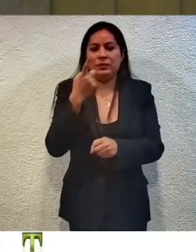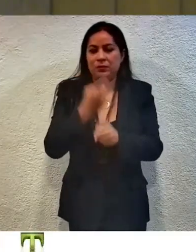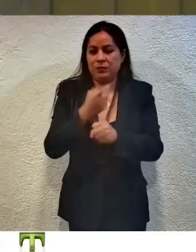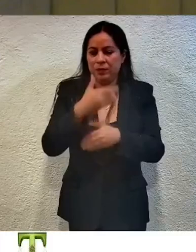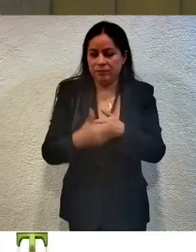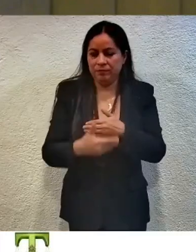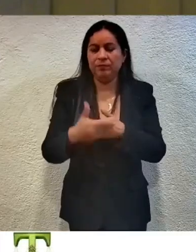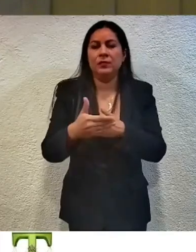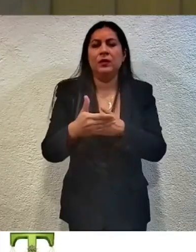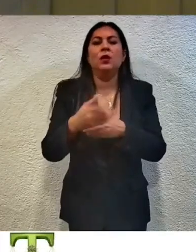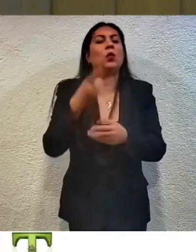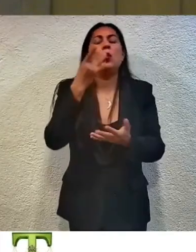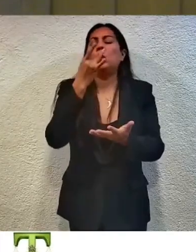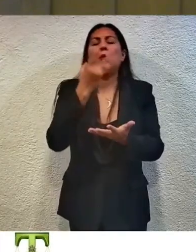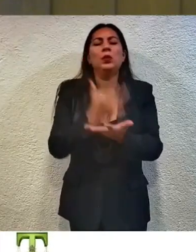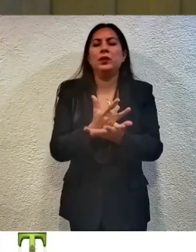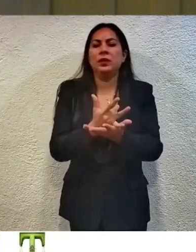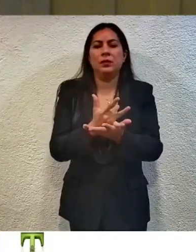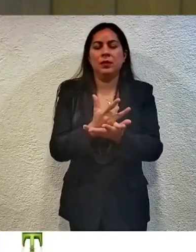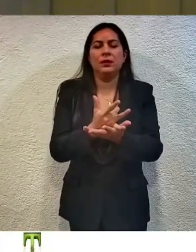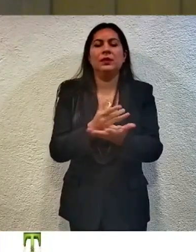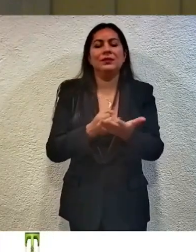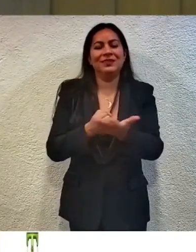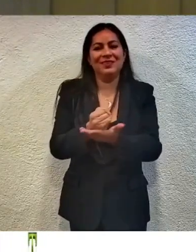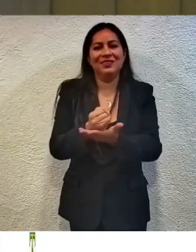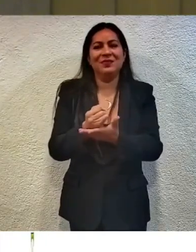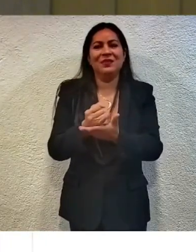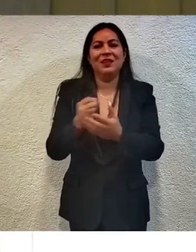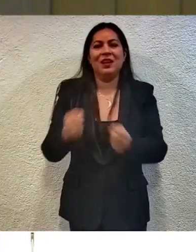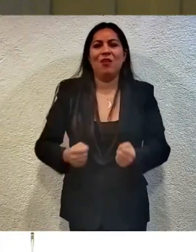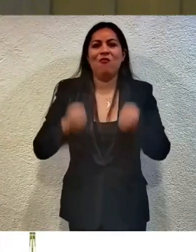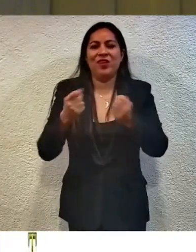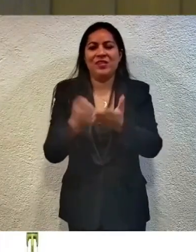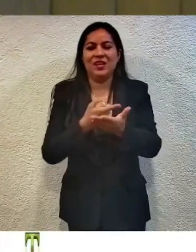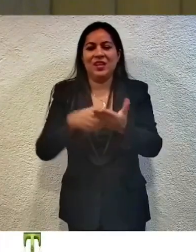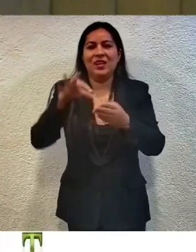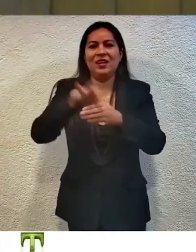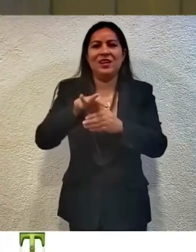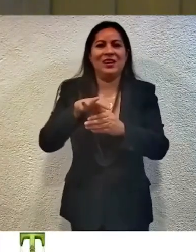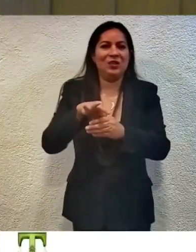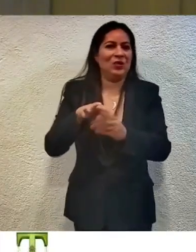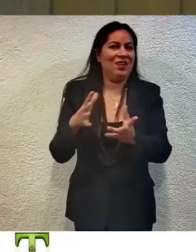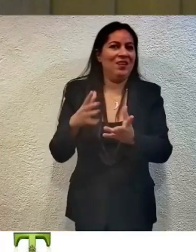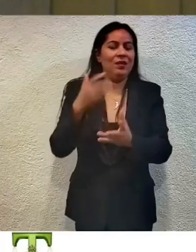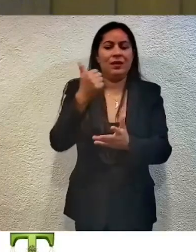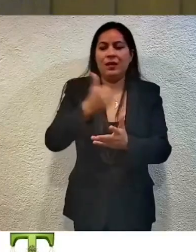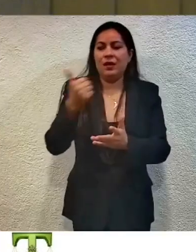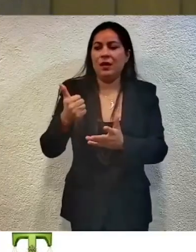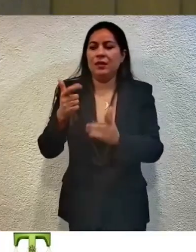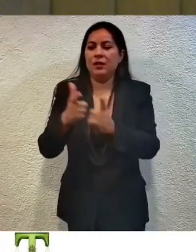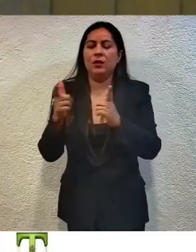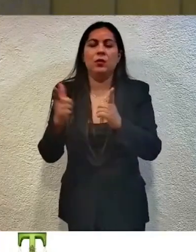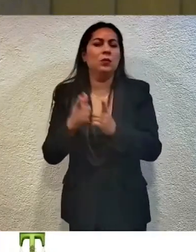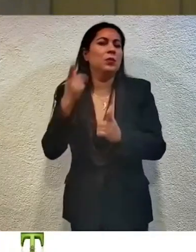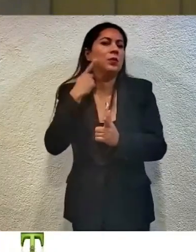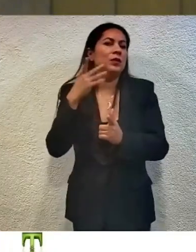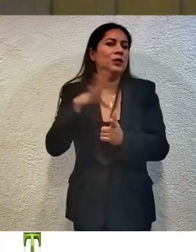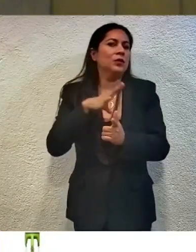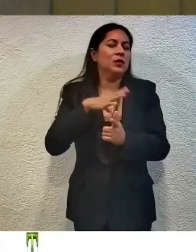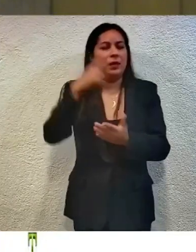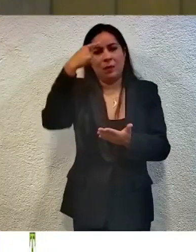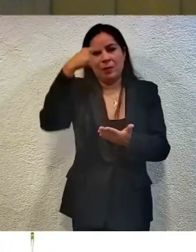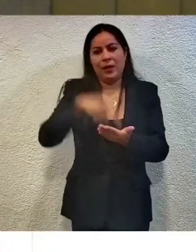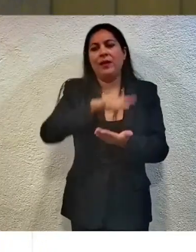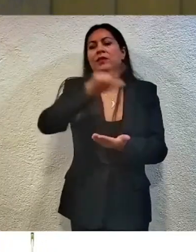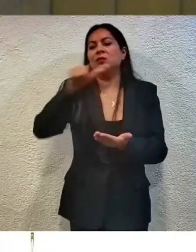paso únicamente se determina la fuerza electoral que posee cada partido político, para